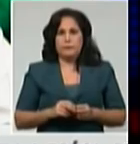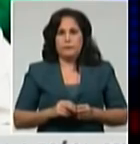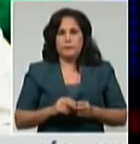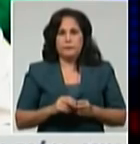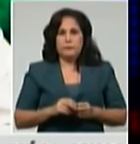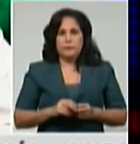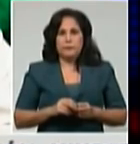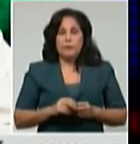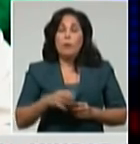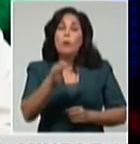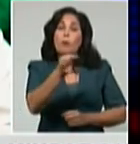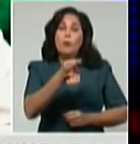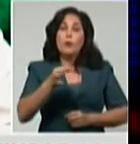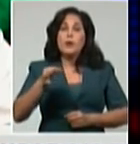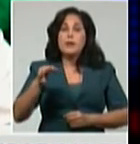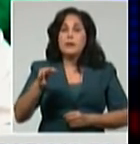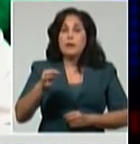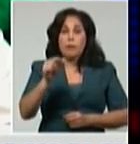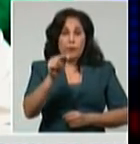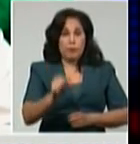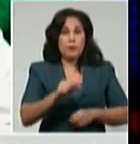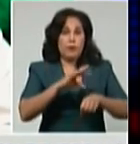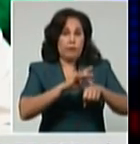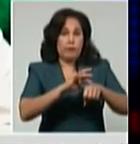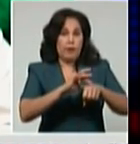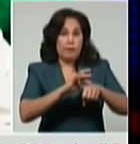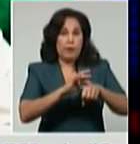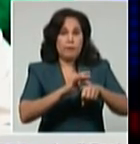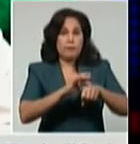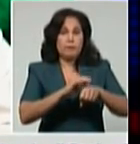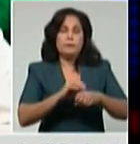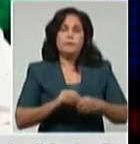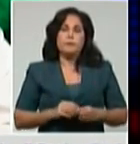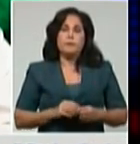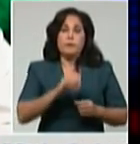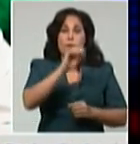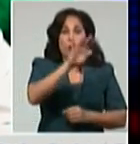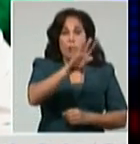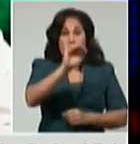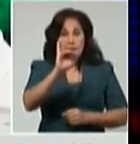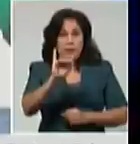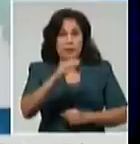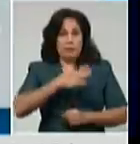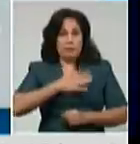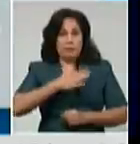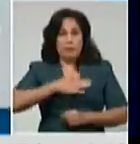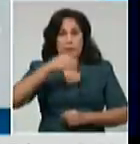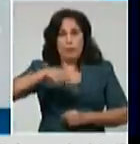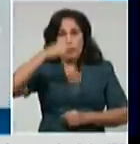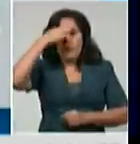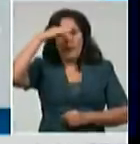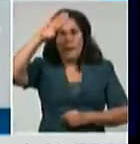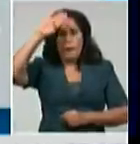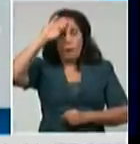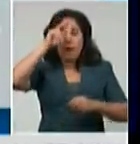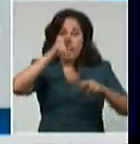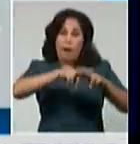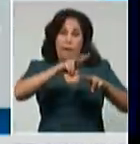Por municipio, los 46 casos autóctonos, pues de La Habana